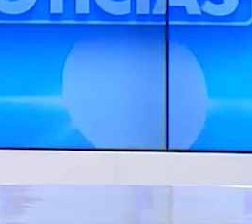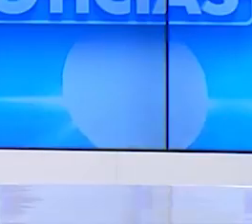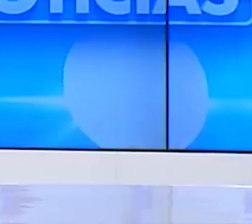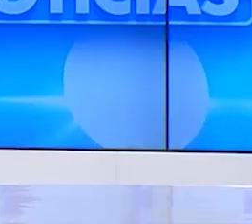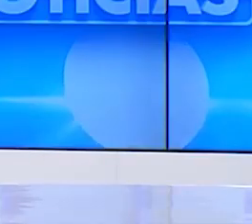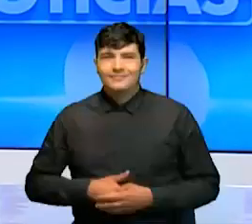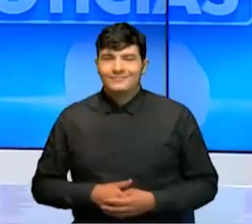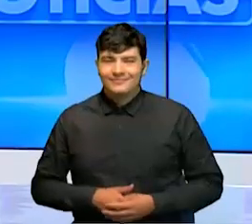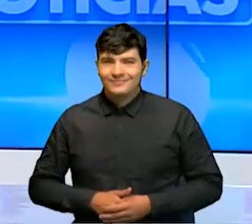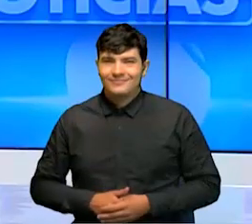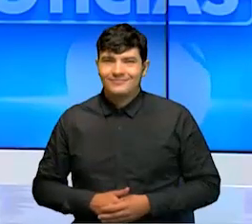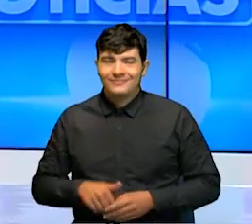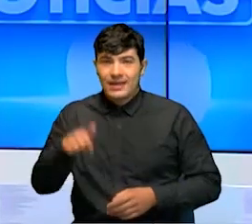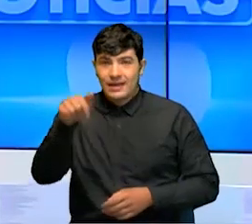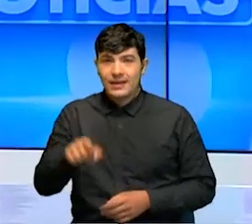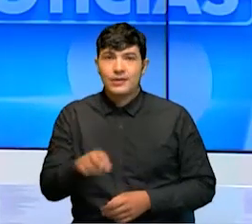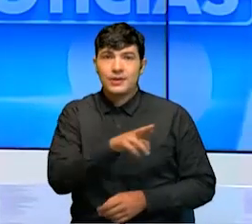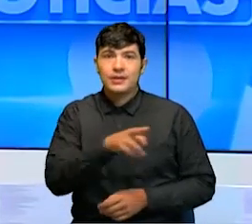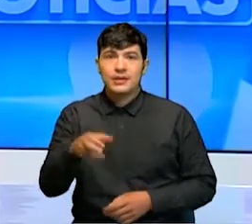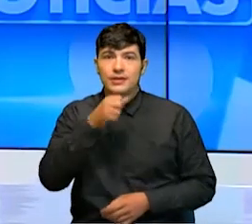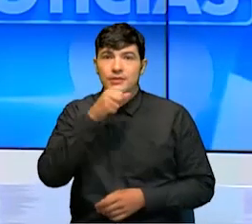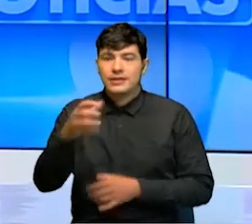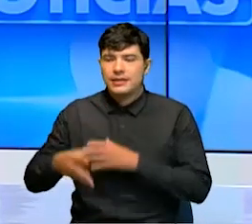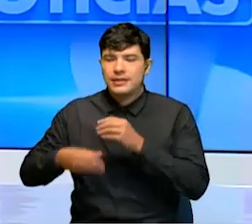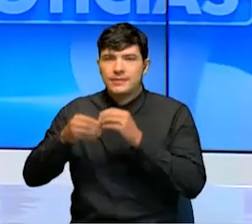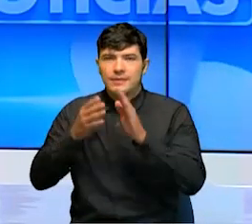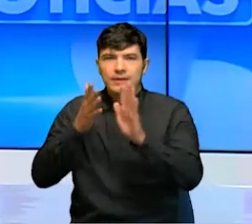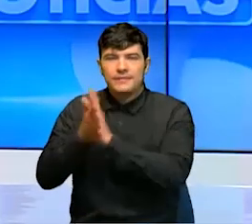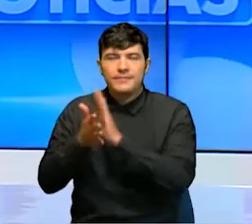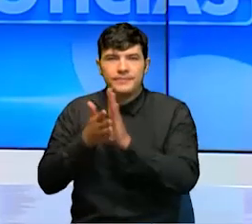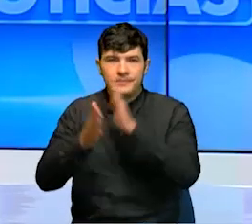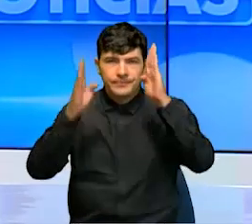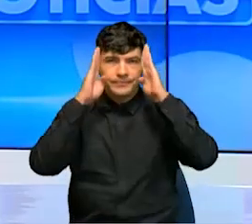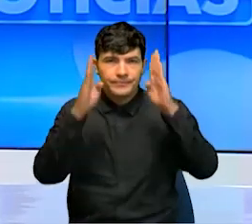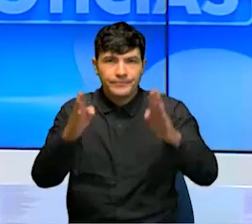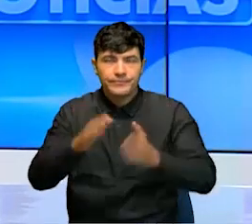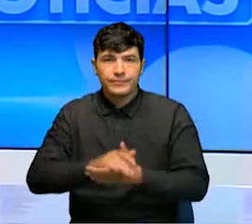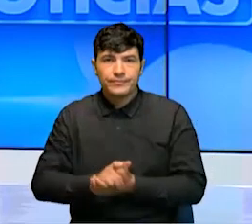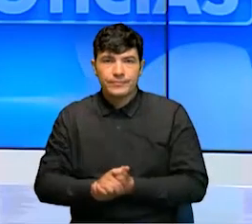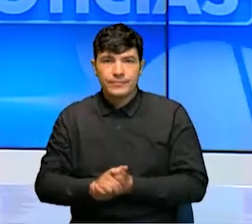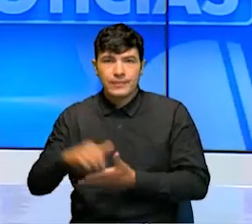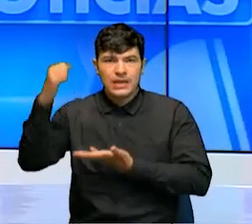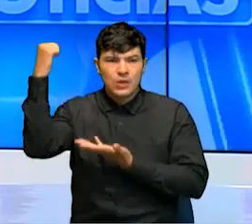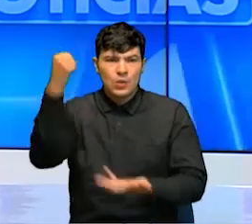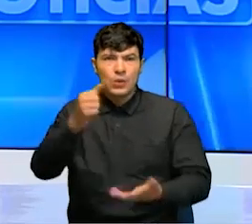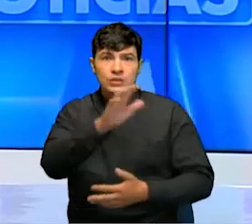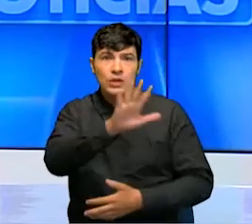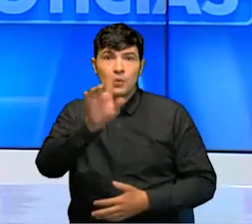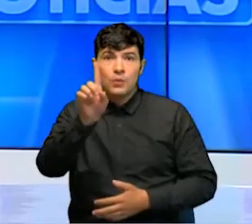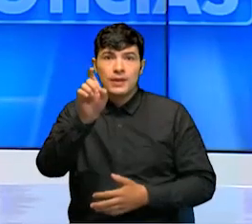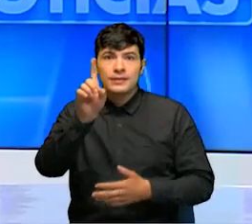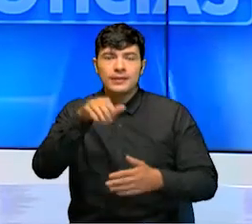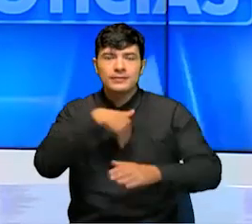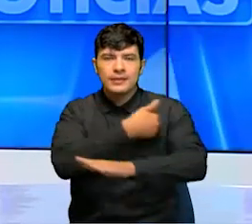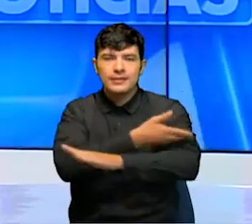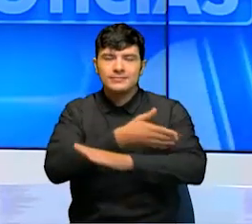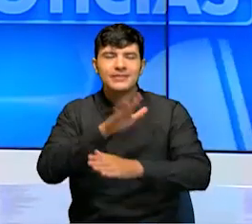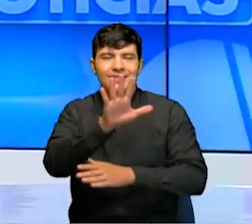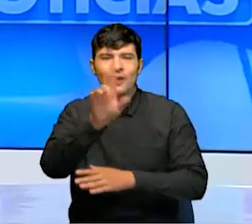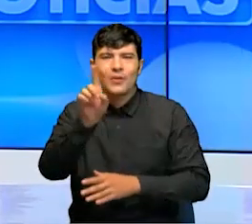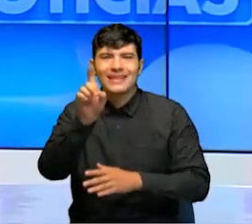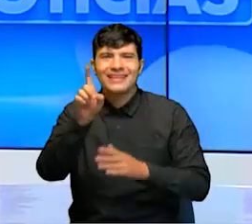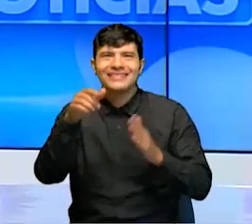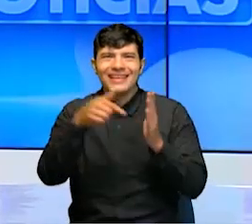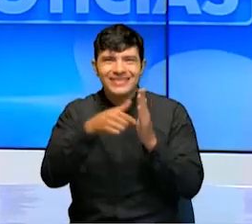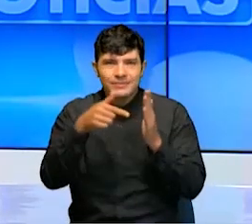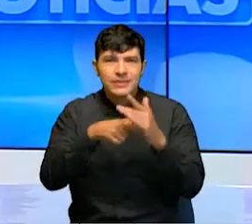y en oriente noticias continuamos con más información mucha atención porque inversiones del orden de los 56 mil millones de pesos anunciado hace pocos